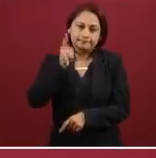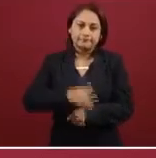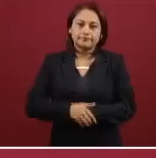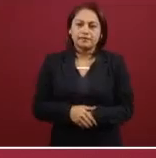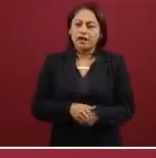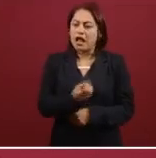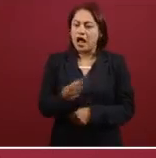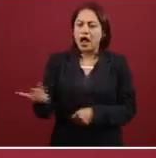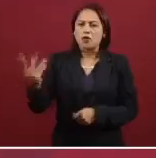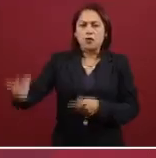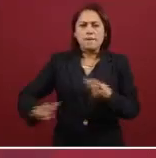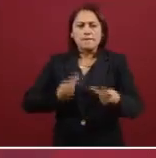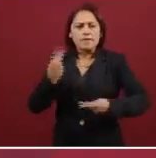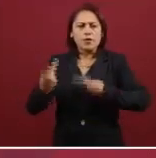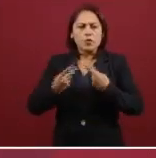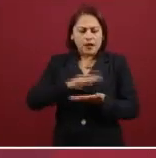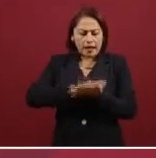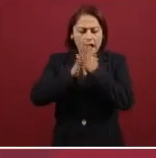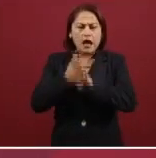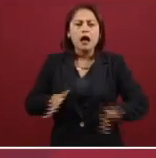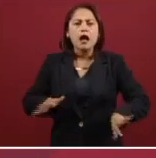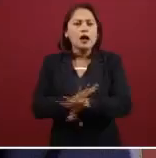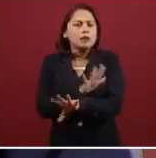hoy les puedo decir, a 7 meses